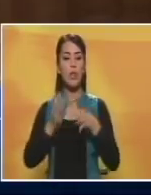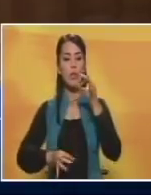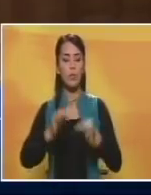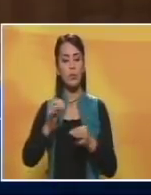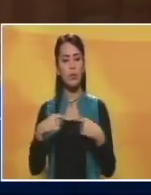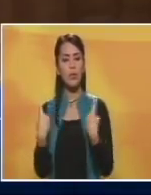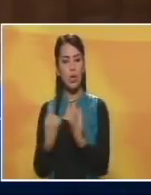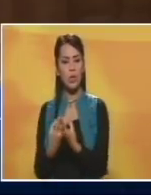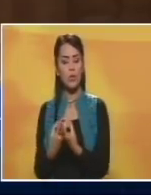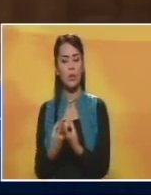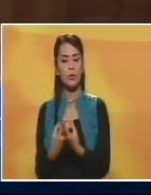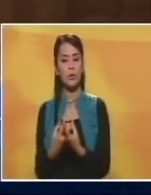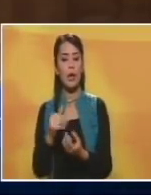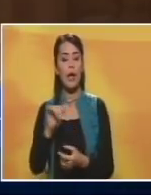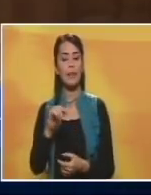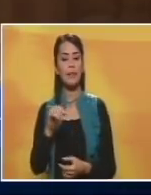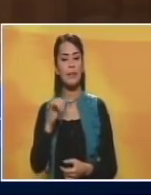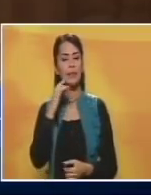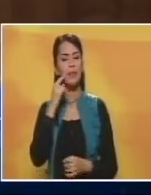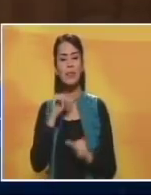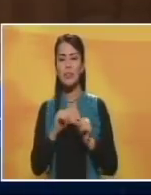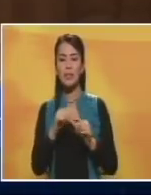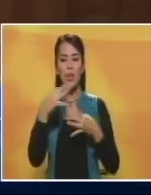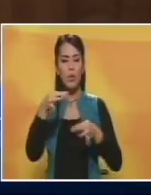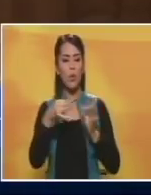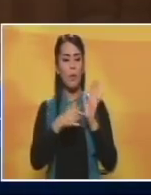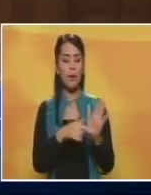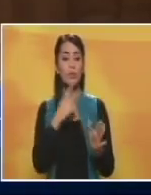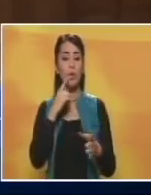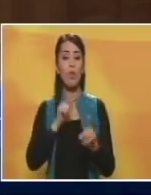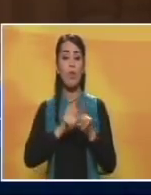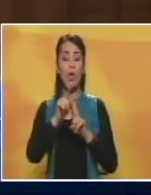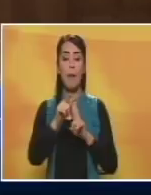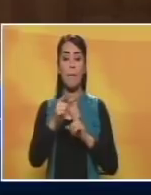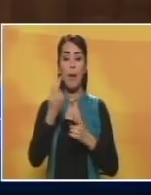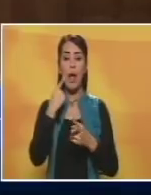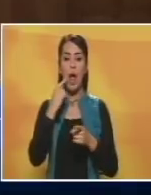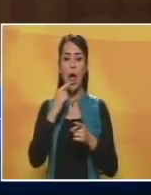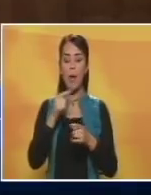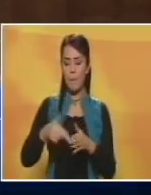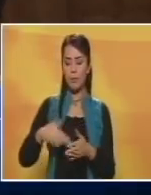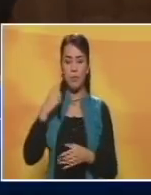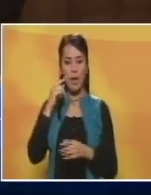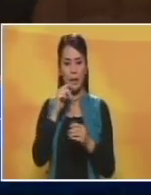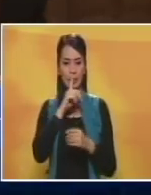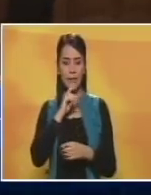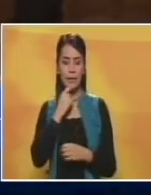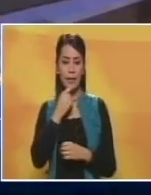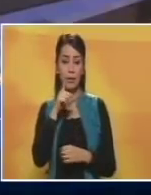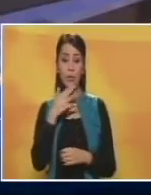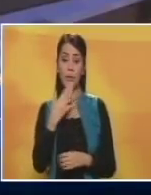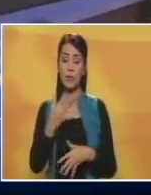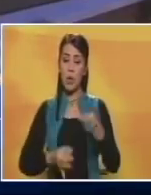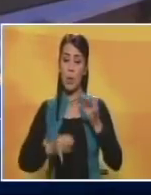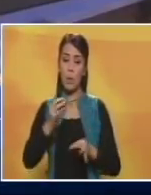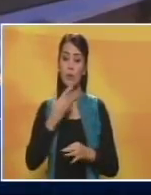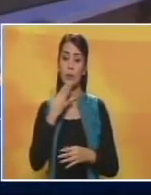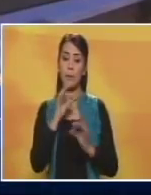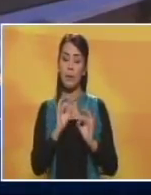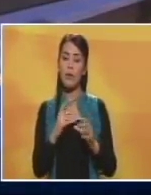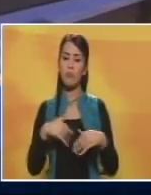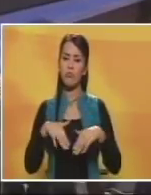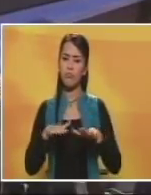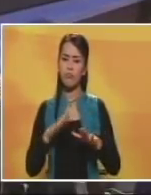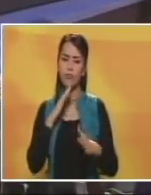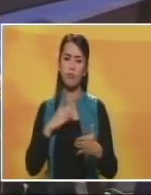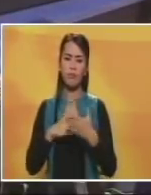Justicia en La Haya que Teherán mantiene documentos sobre armas nucleares en secreto, por lo que pidió a los jueces abstenerse de pedir la